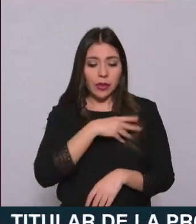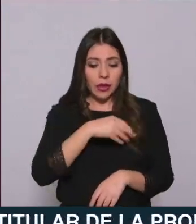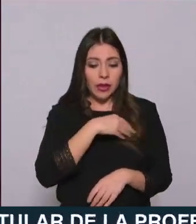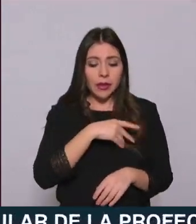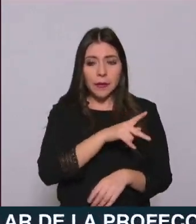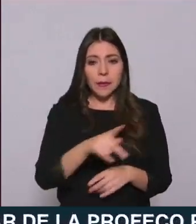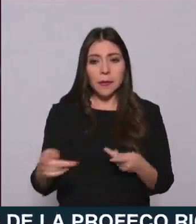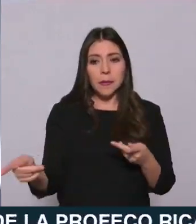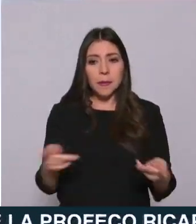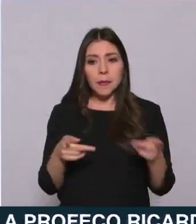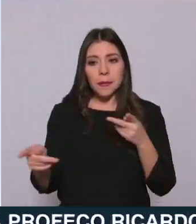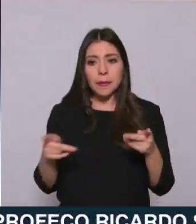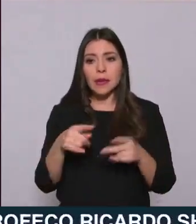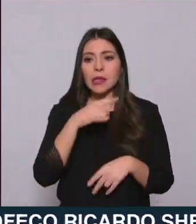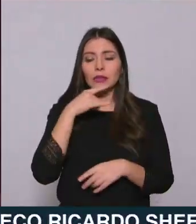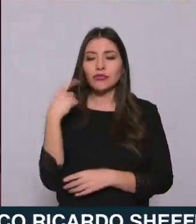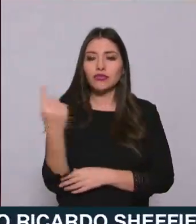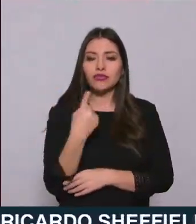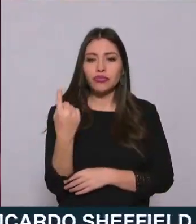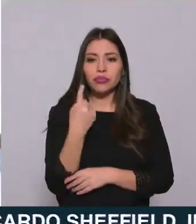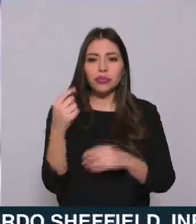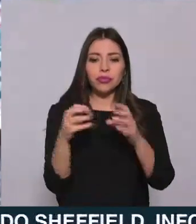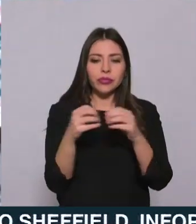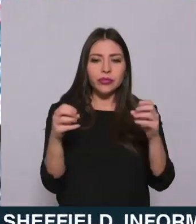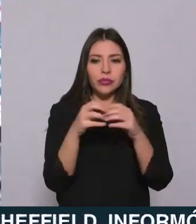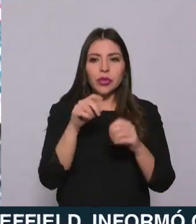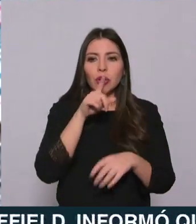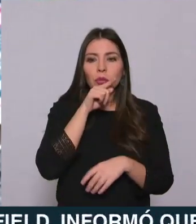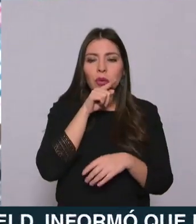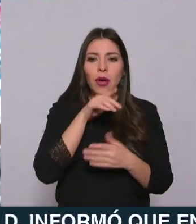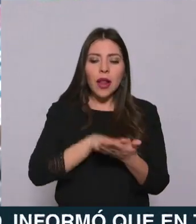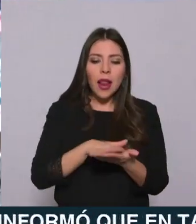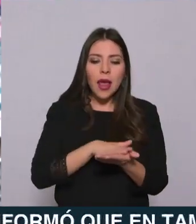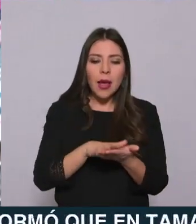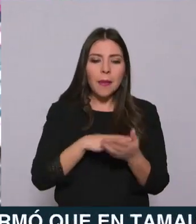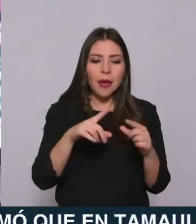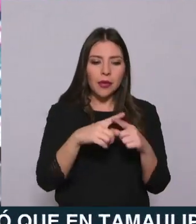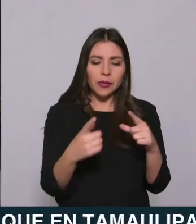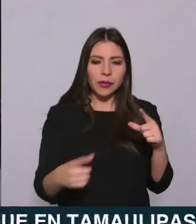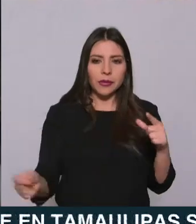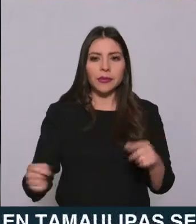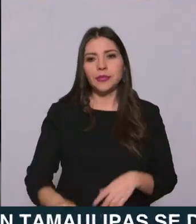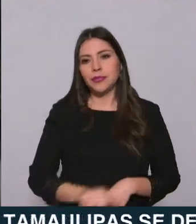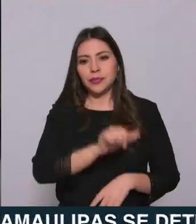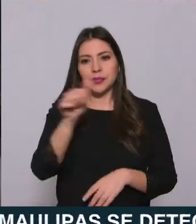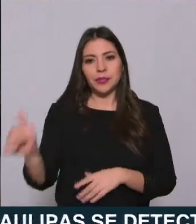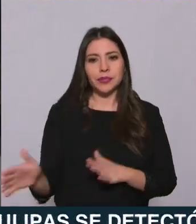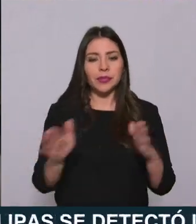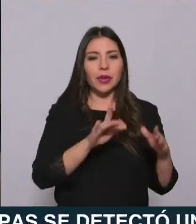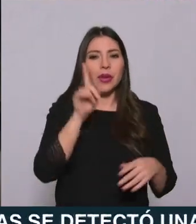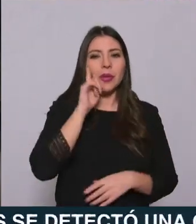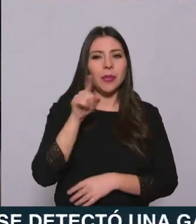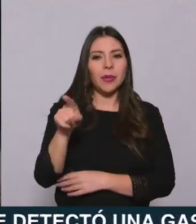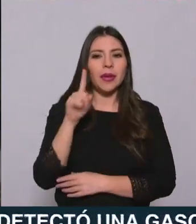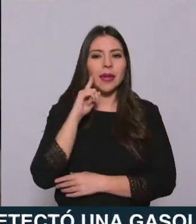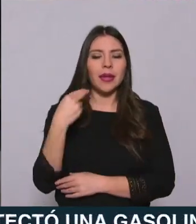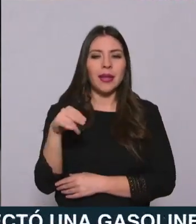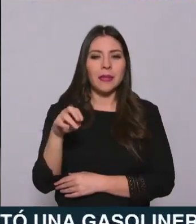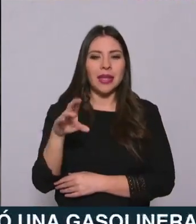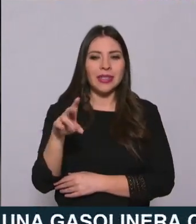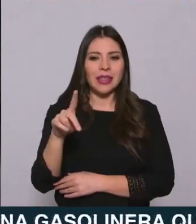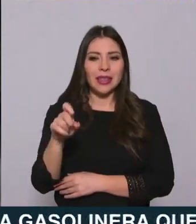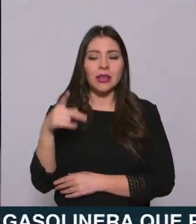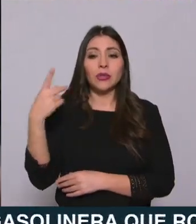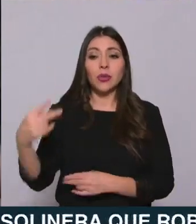salsas, deshebran pollo y lavan hojas. Otro caso es el de la señora Mercedes, quien atiende el negocio de su suegra. Ella y otras